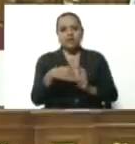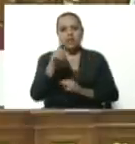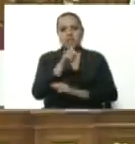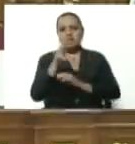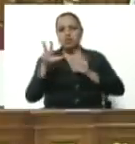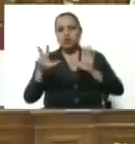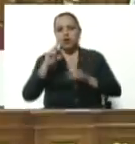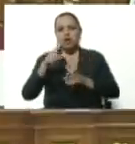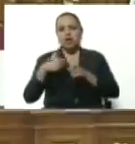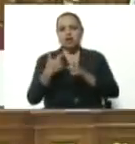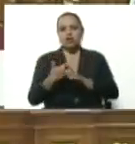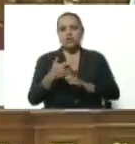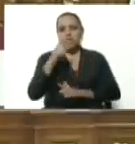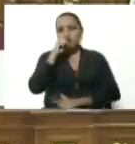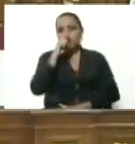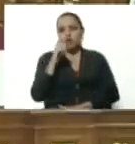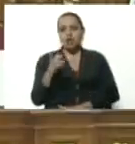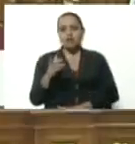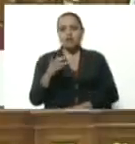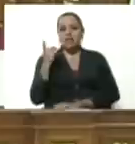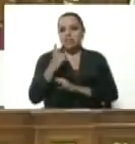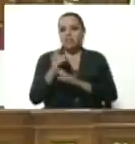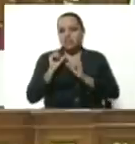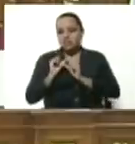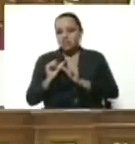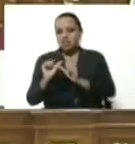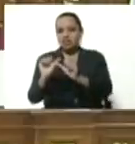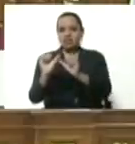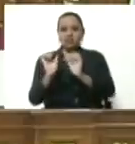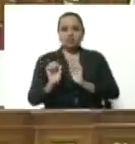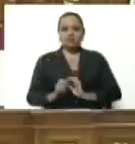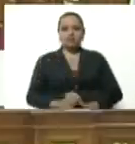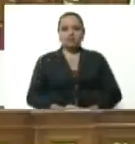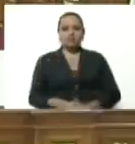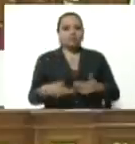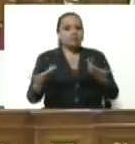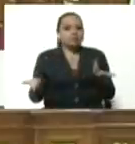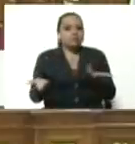2018, entonces Nicolás tiene continuidad administrativa también. ¿Cuál es el rollo, pues? ¿Verdad?